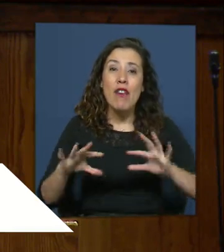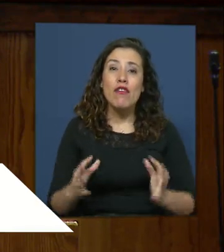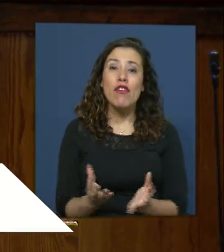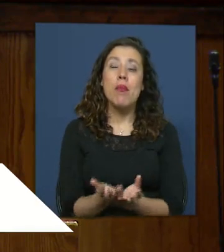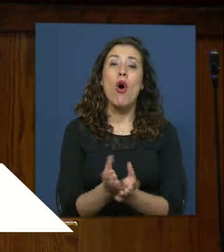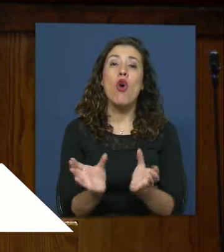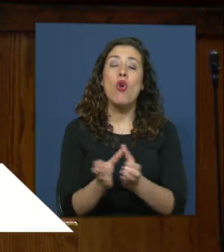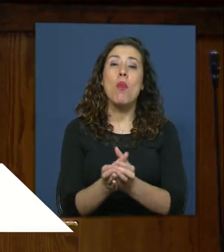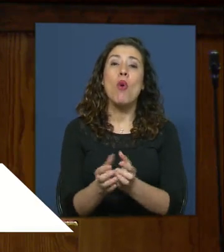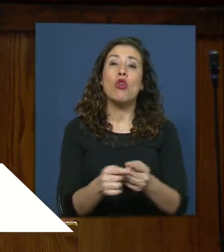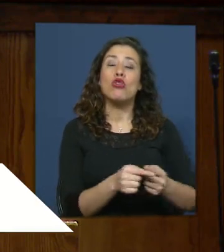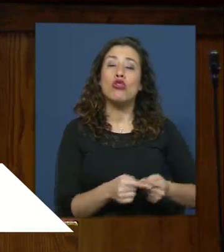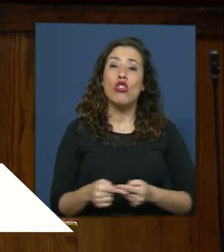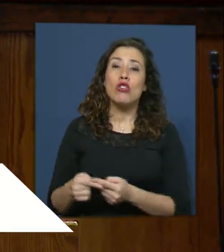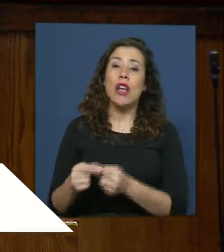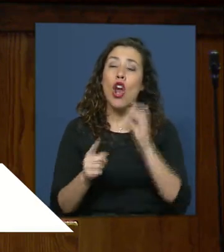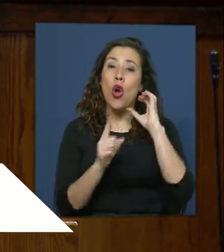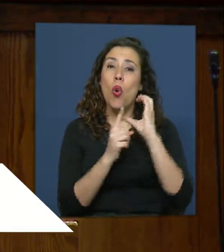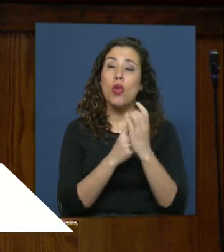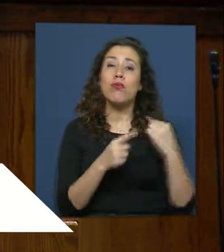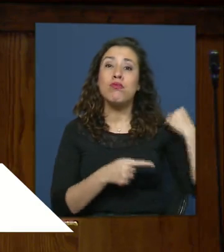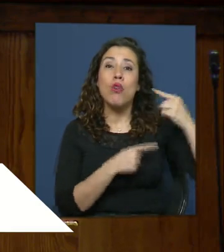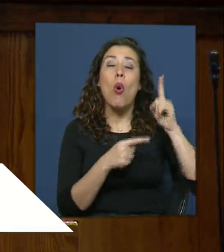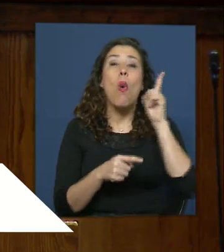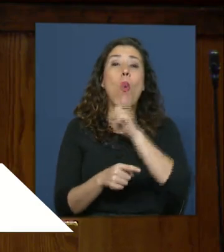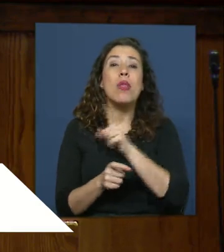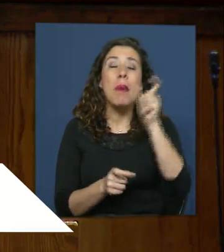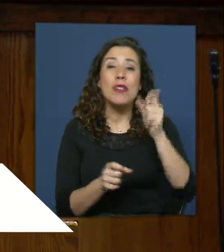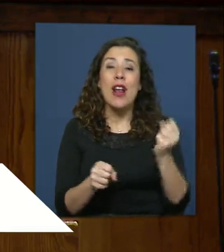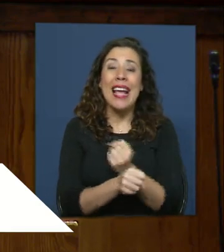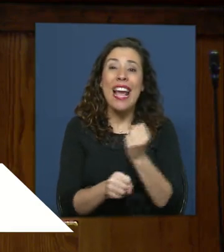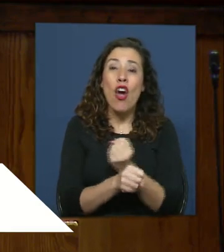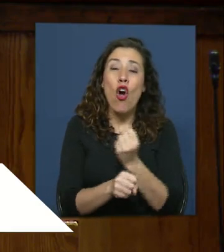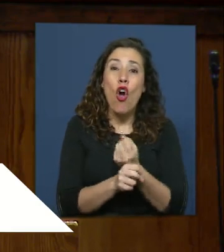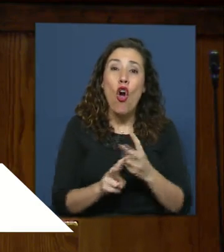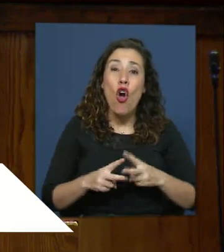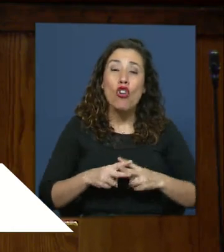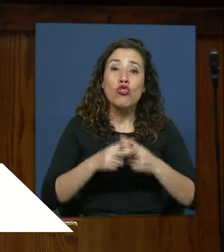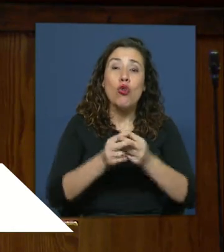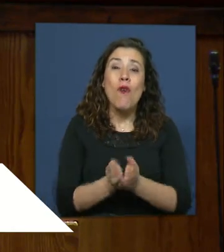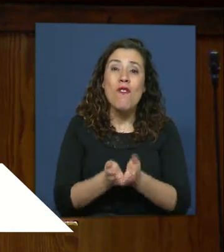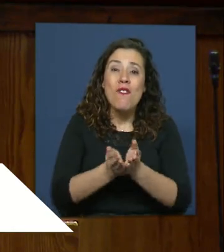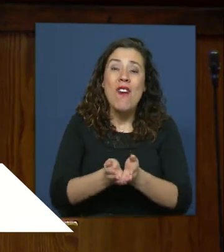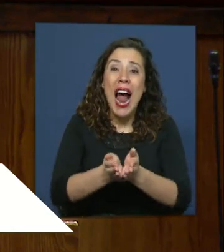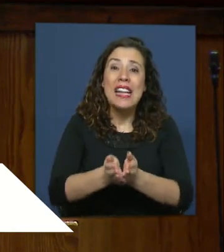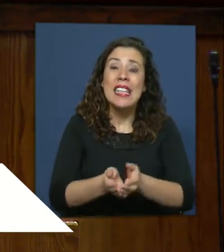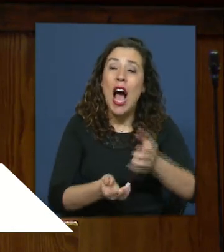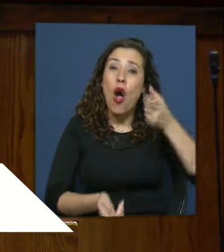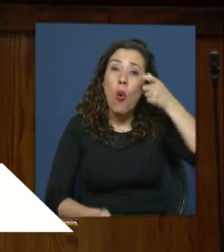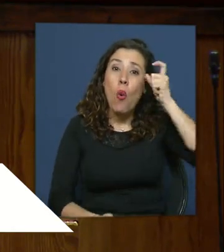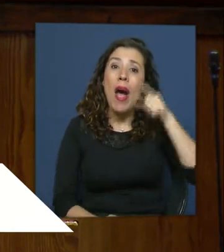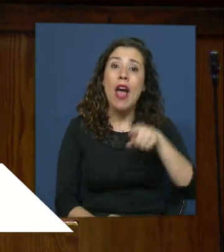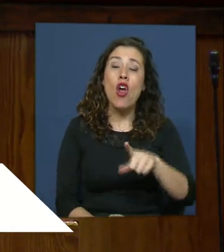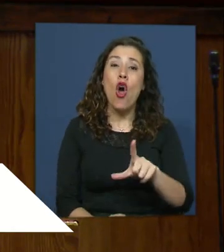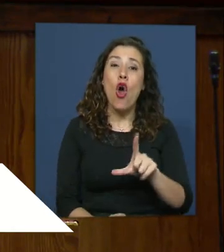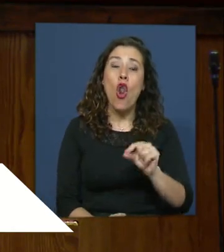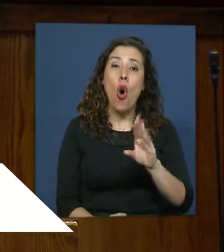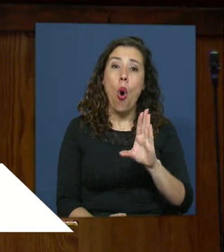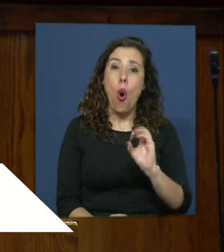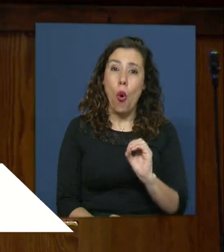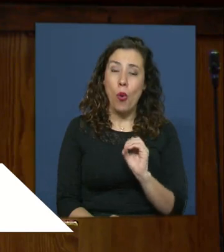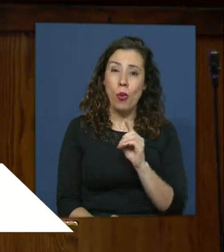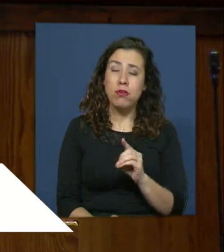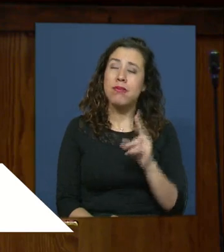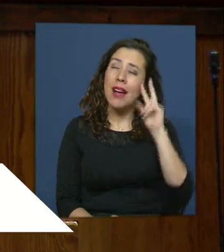social y cultural descendientes del último constructor de balsas de cuero de lobo. En definitiva, esta iniciativa responde